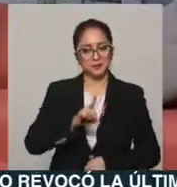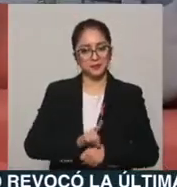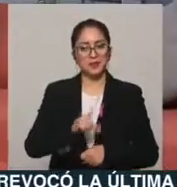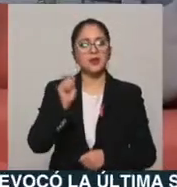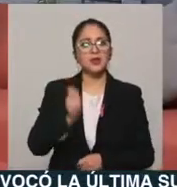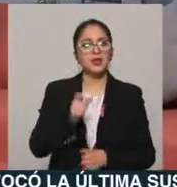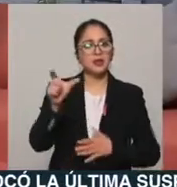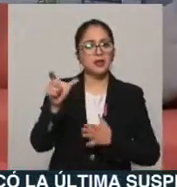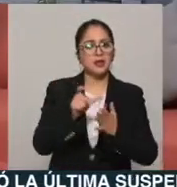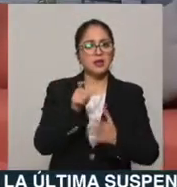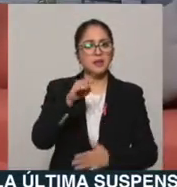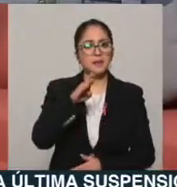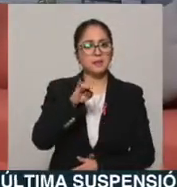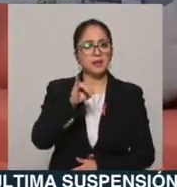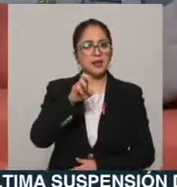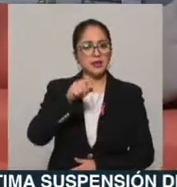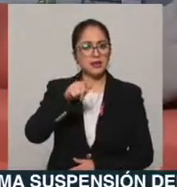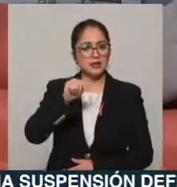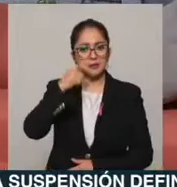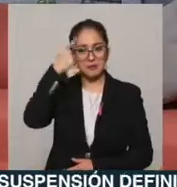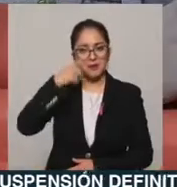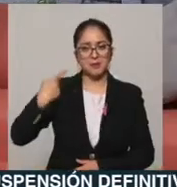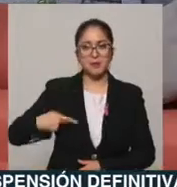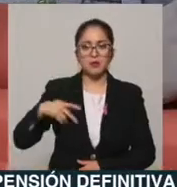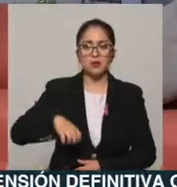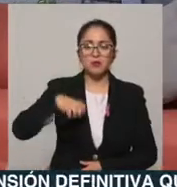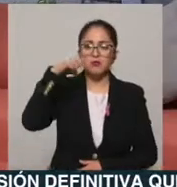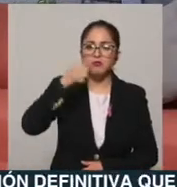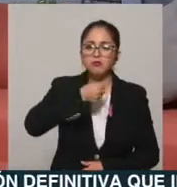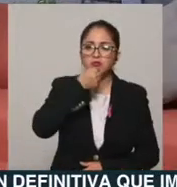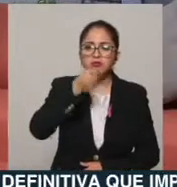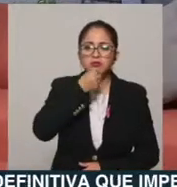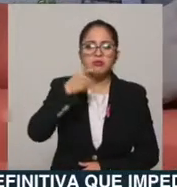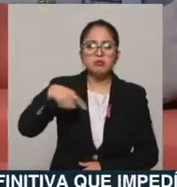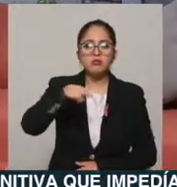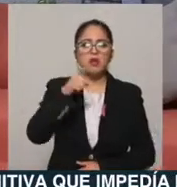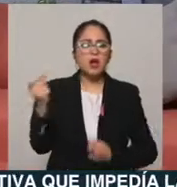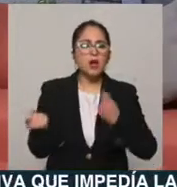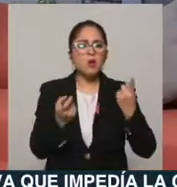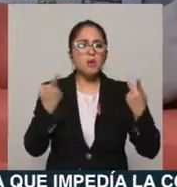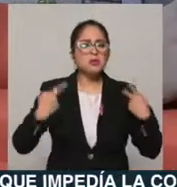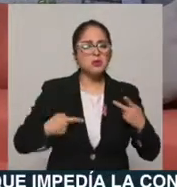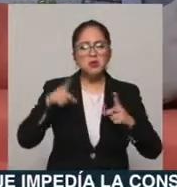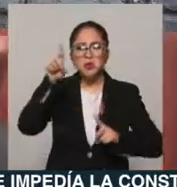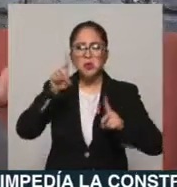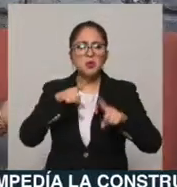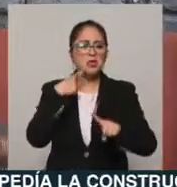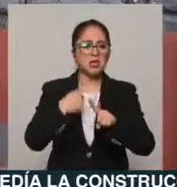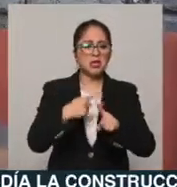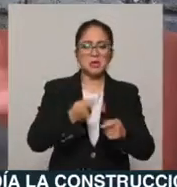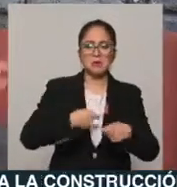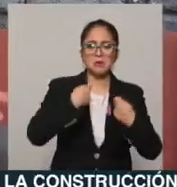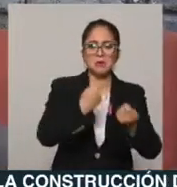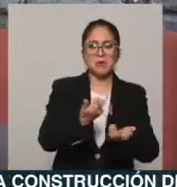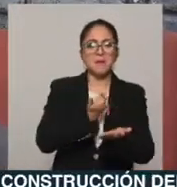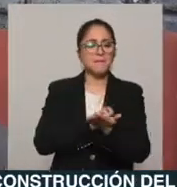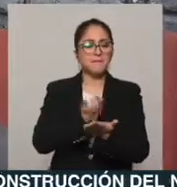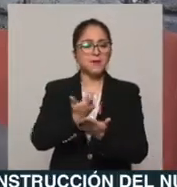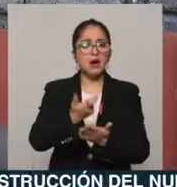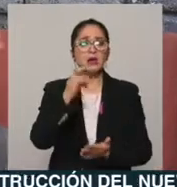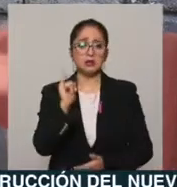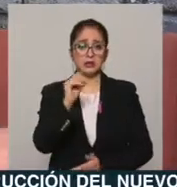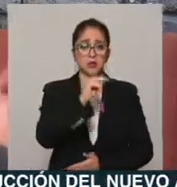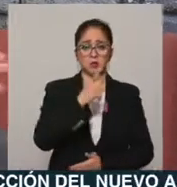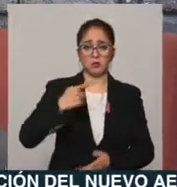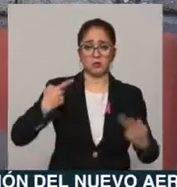tarjeta de bienestar para los adultos mayores. Ha habido por ahí algunas controversias sobre quién entregaba los recursos, si les llegaban o no a los adultos